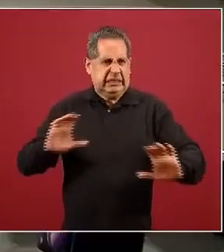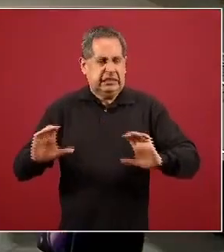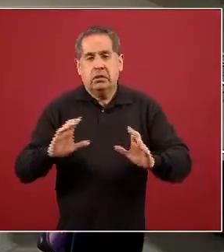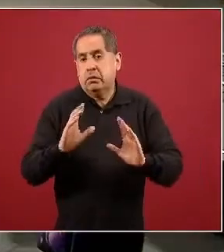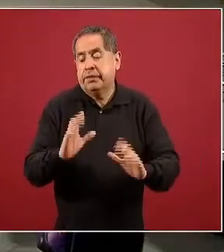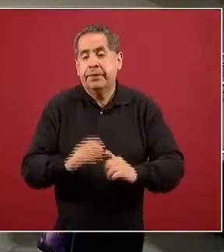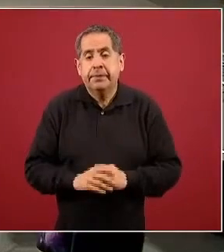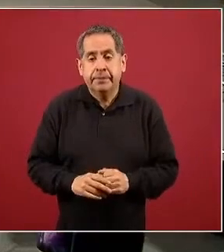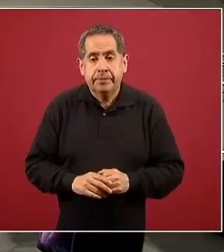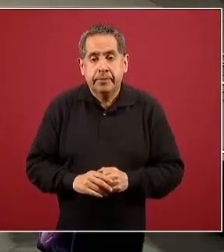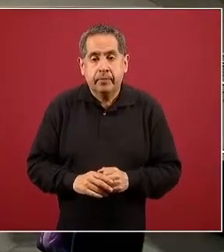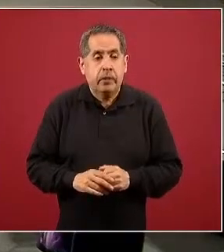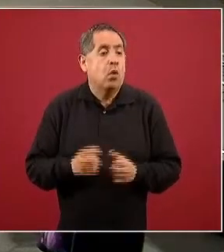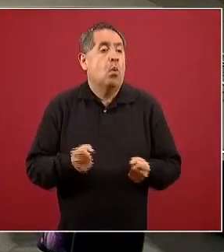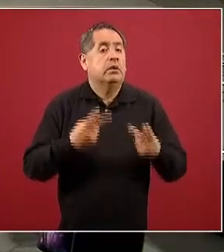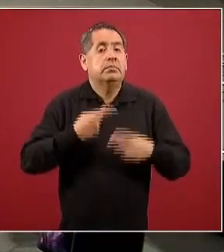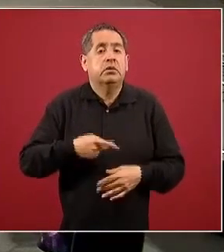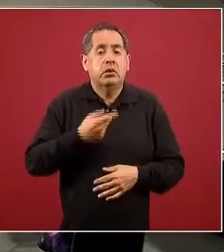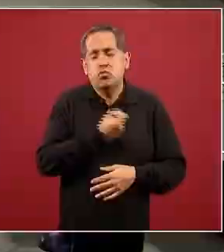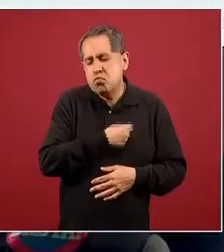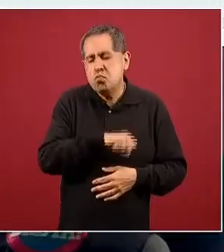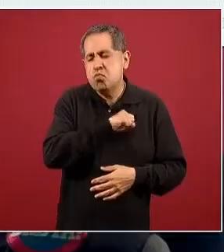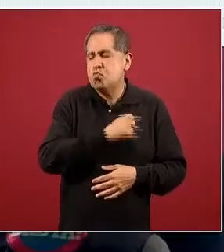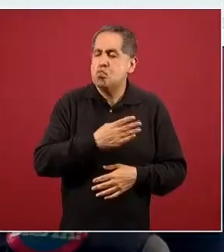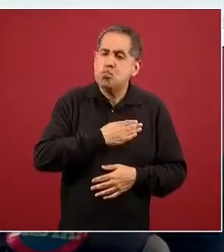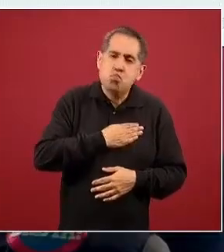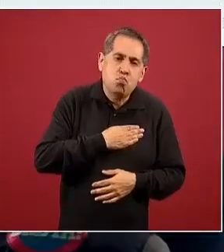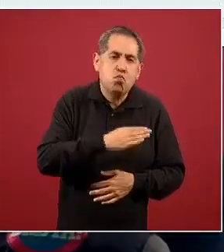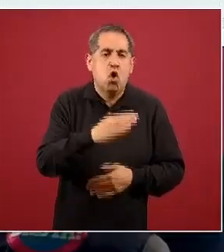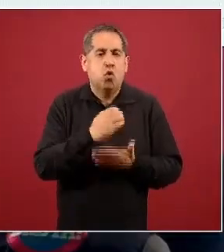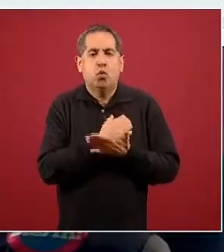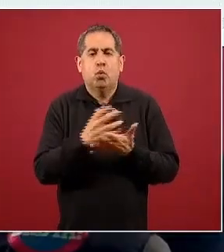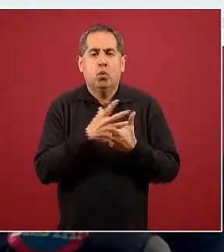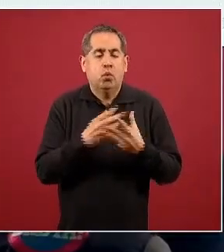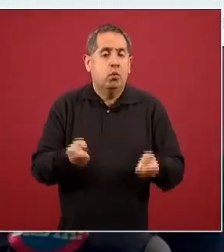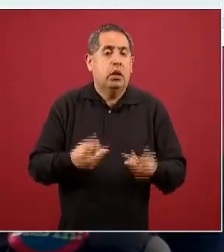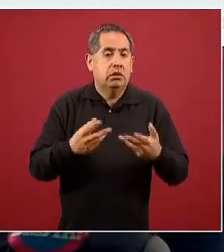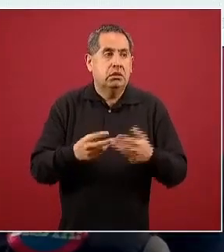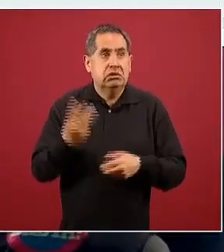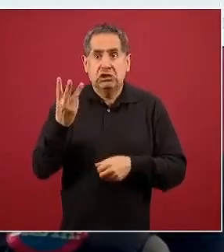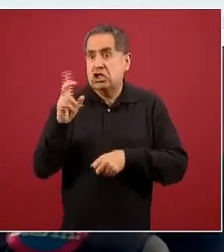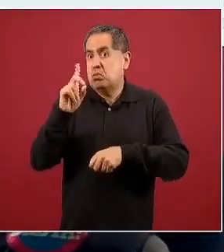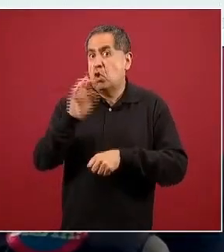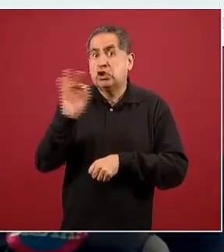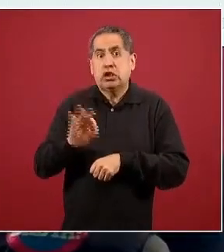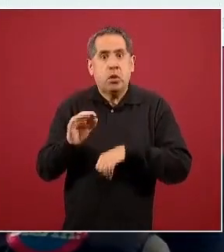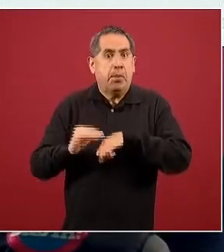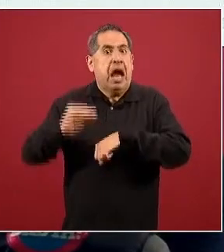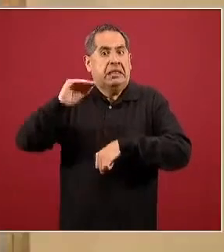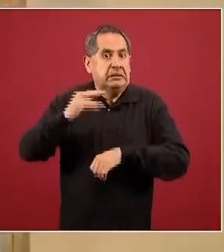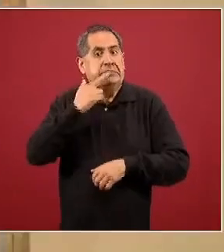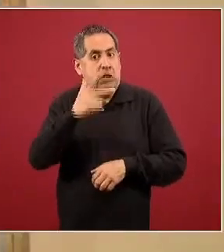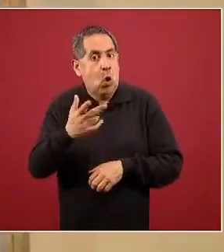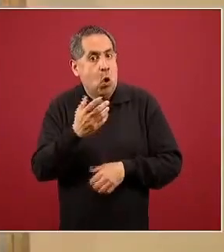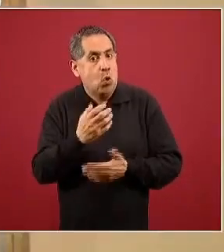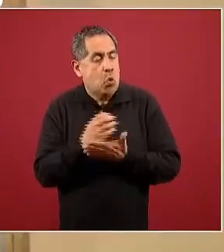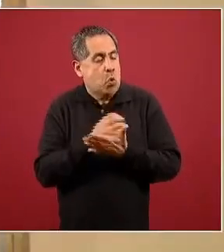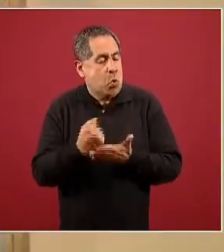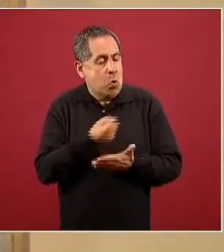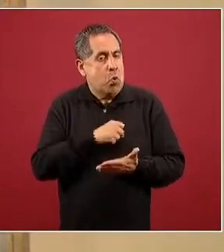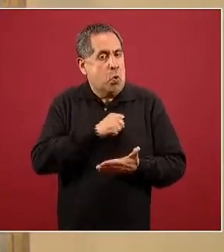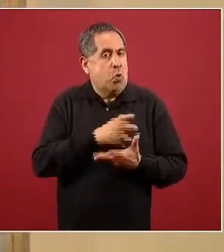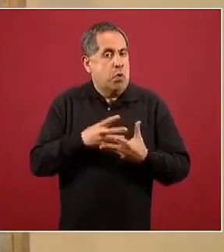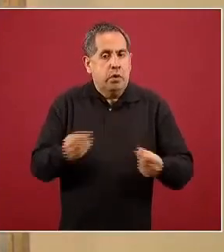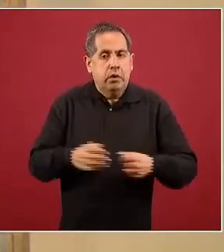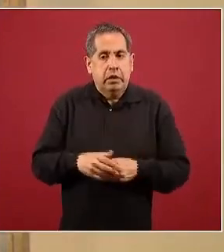Los casos recuperados estimados se incrementaron un 3% y actualmente, lo más